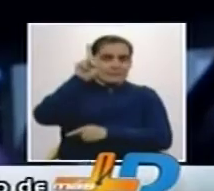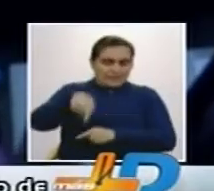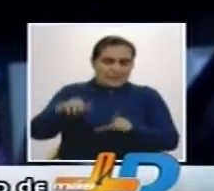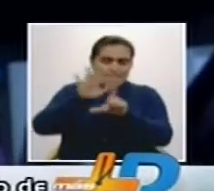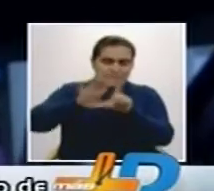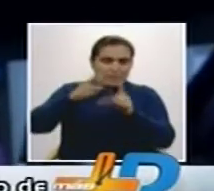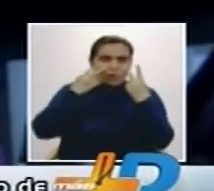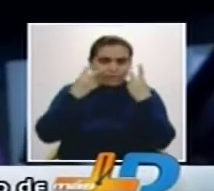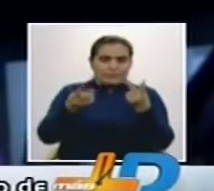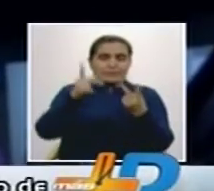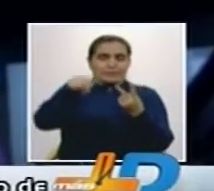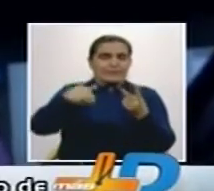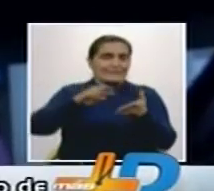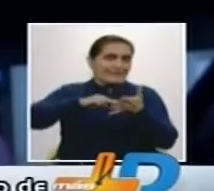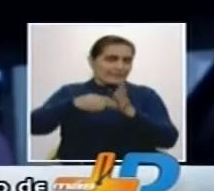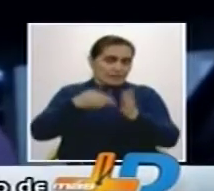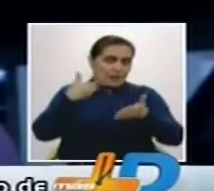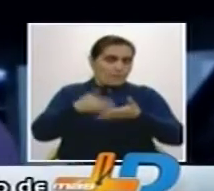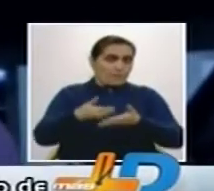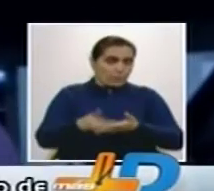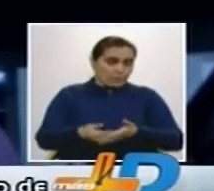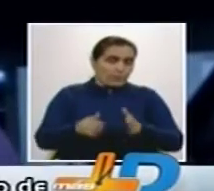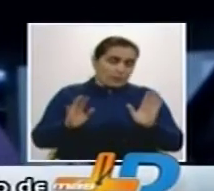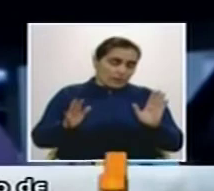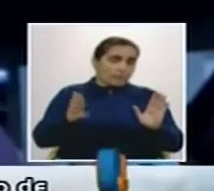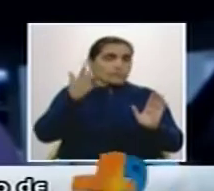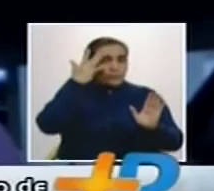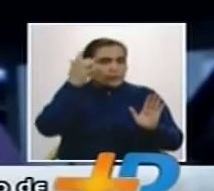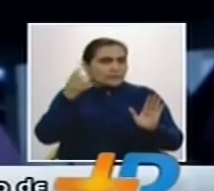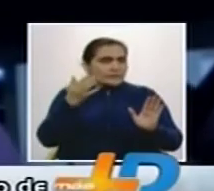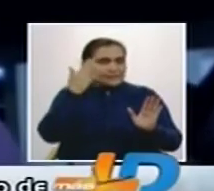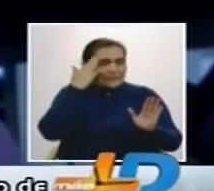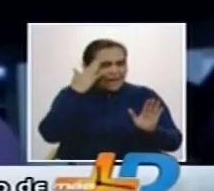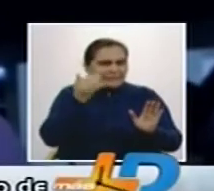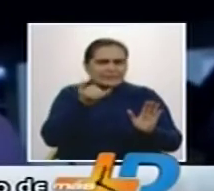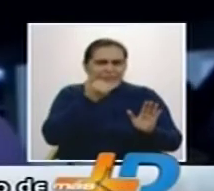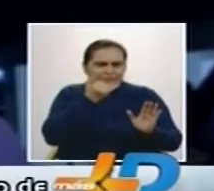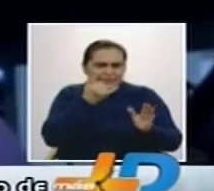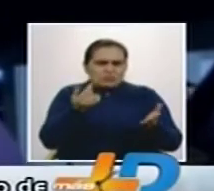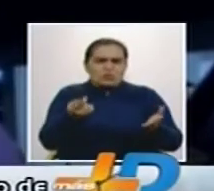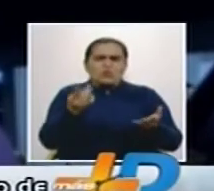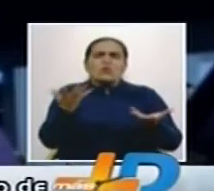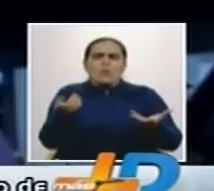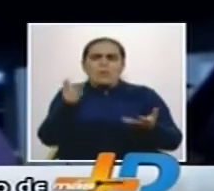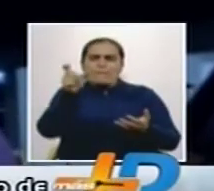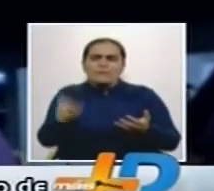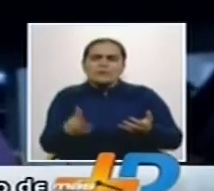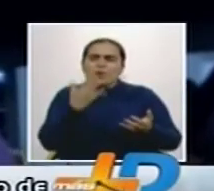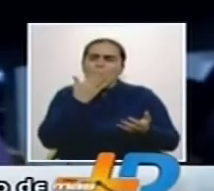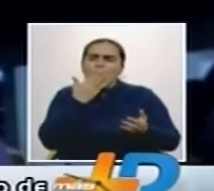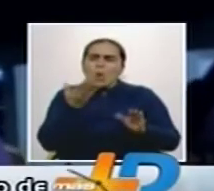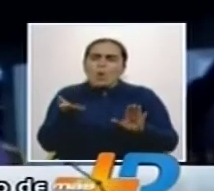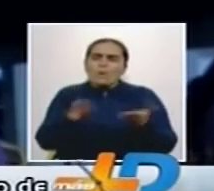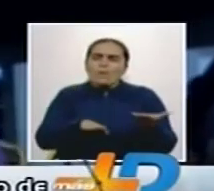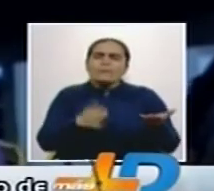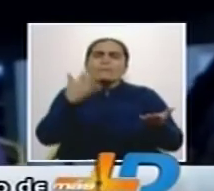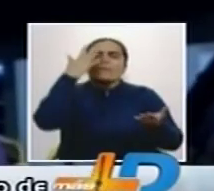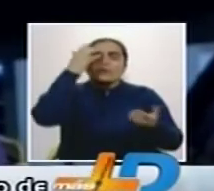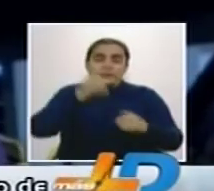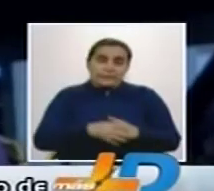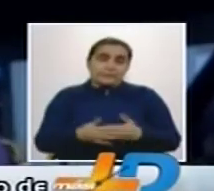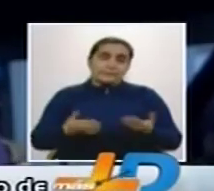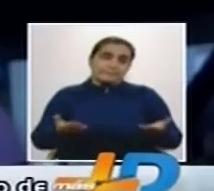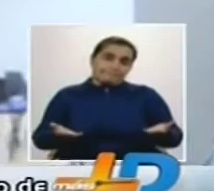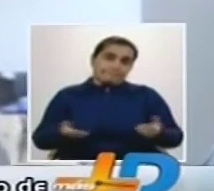como elemento de prueba para poder evidenciar, conocer y clarificar las circunstancias en que se produjo